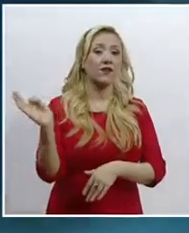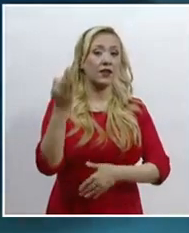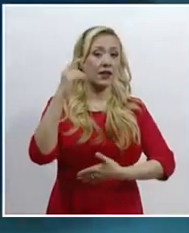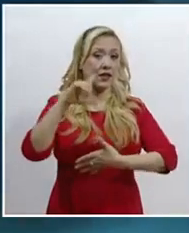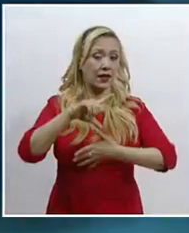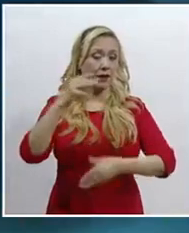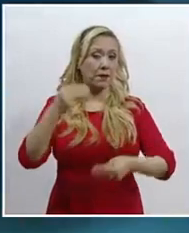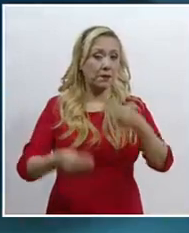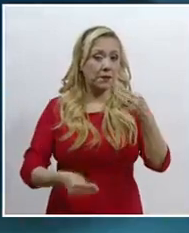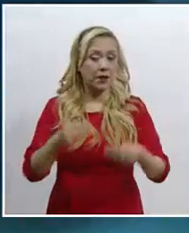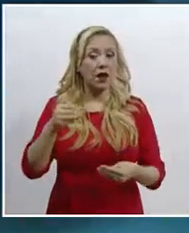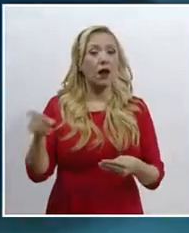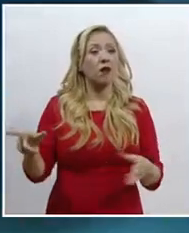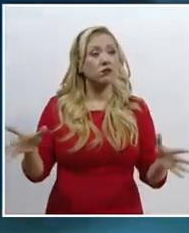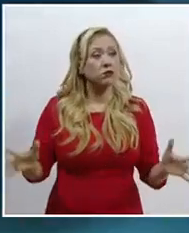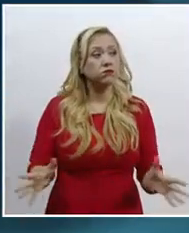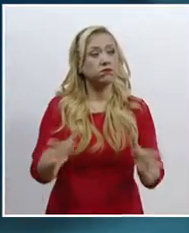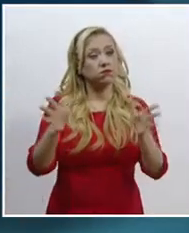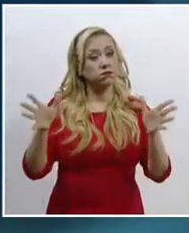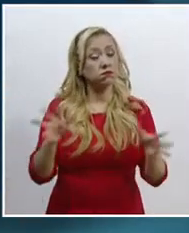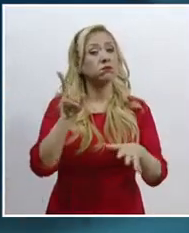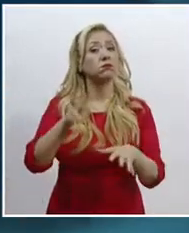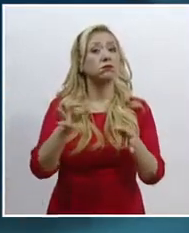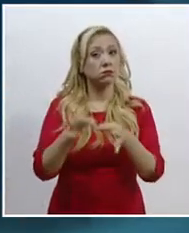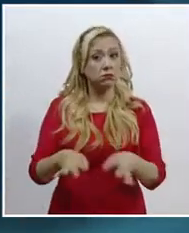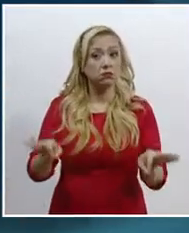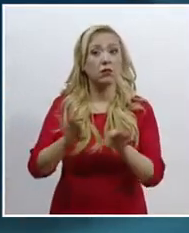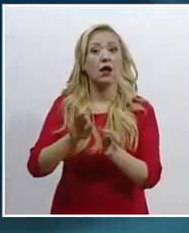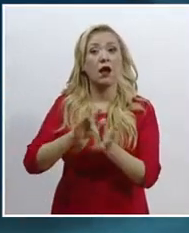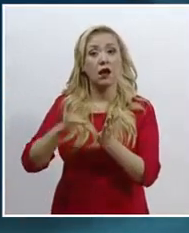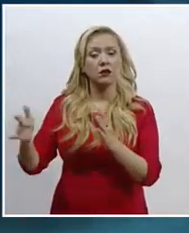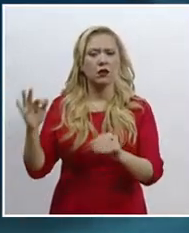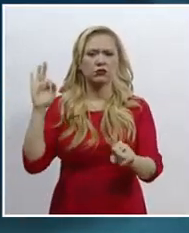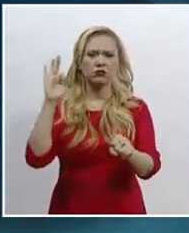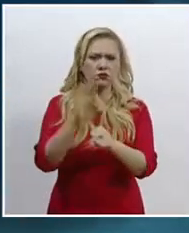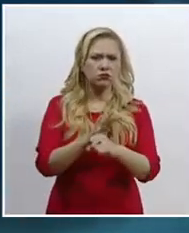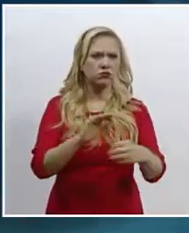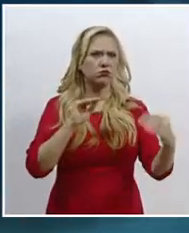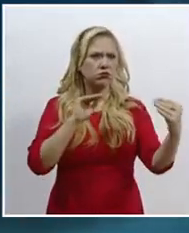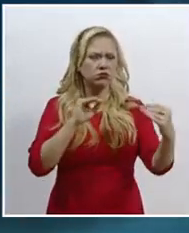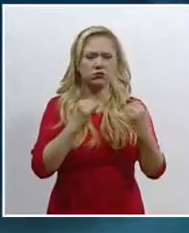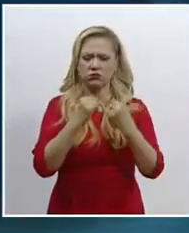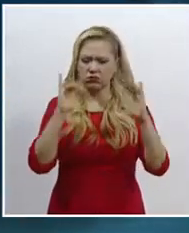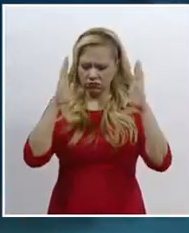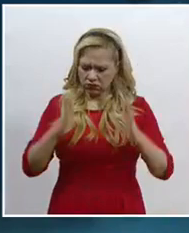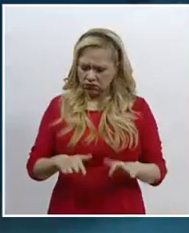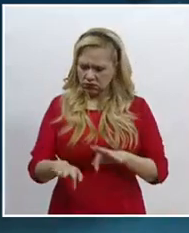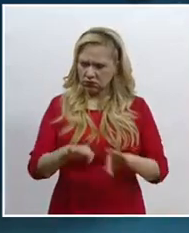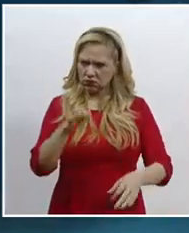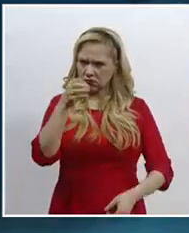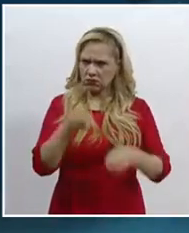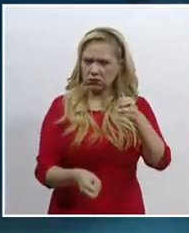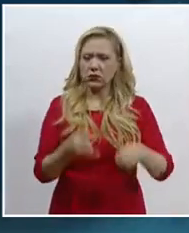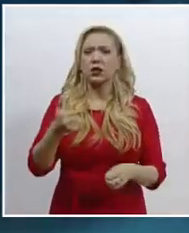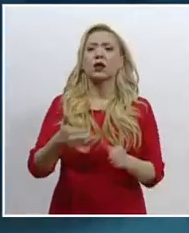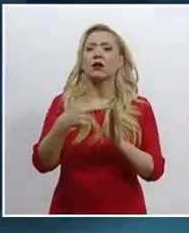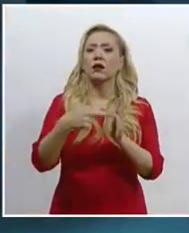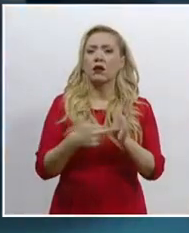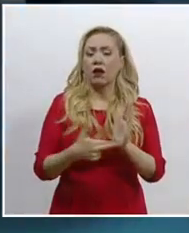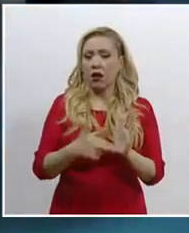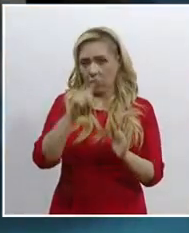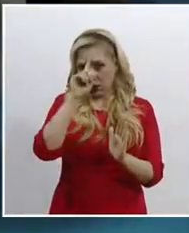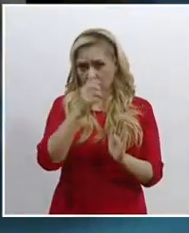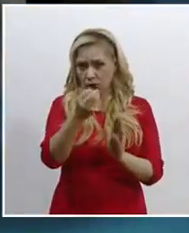de Magistrados ha impulsado de manera importante la defensa de la independencia judicial, incluso ha elaborado un manual de